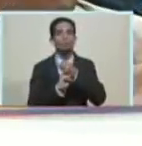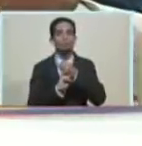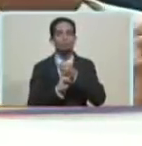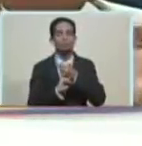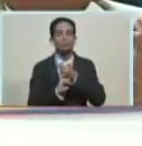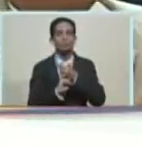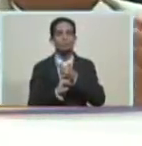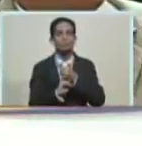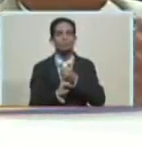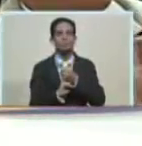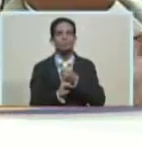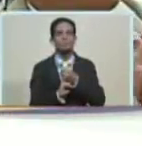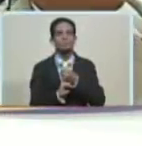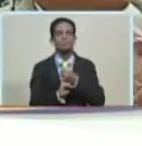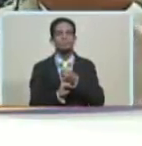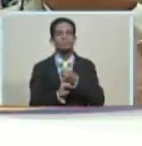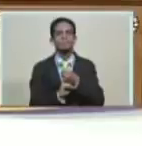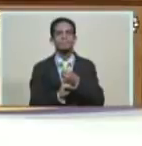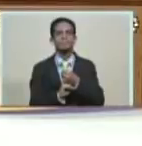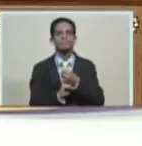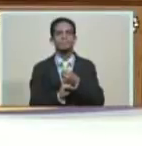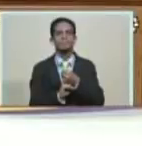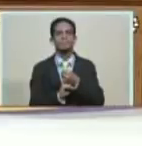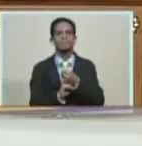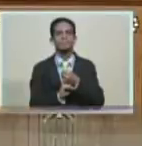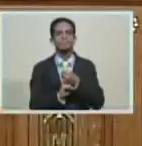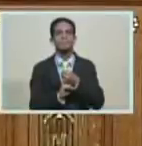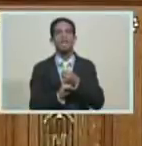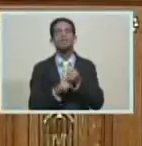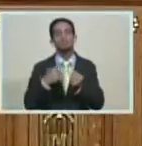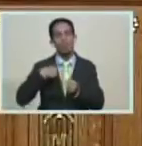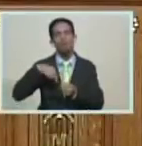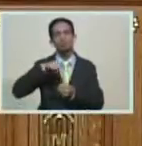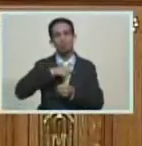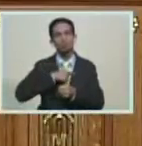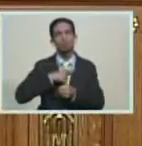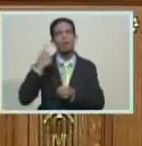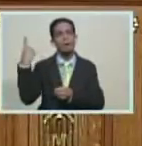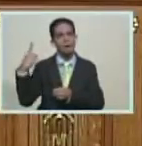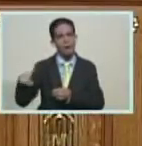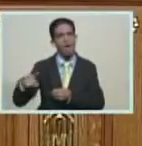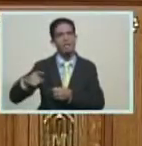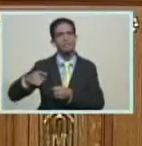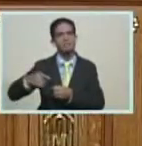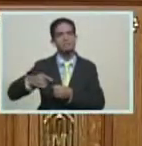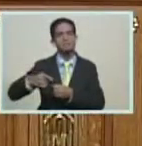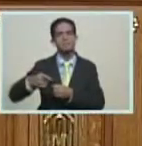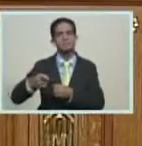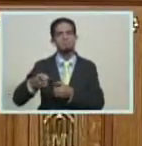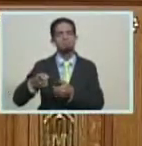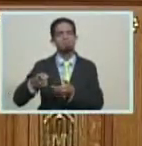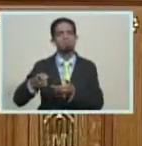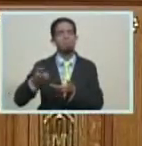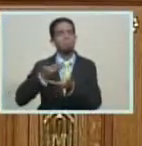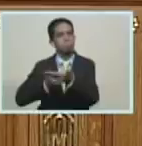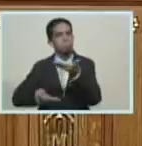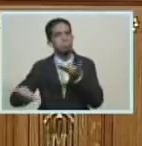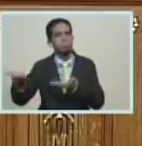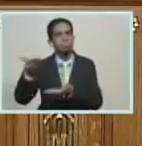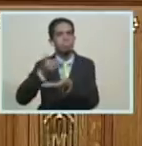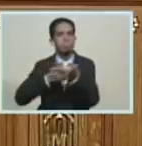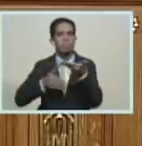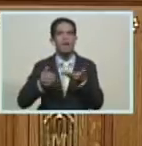integralmente, con los cuales tenemos asociaciones y alianzas de desarrollo de beneficio